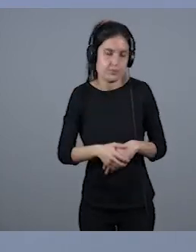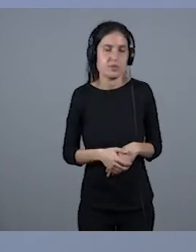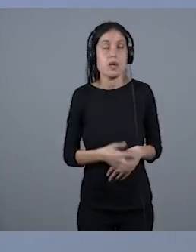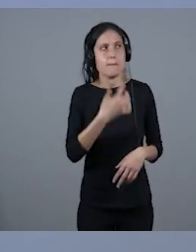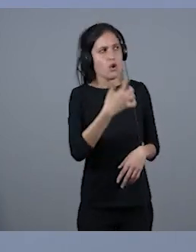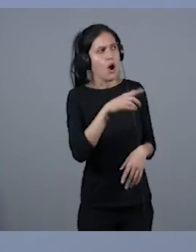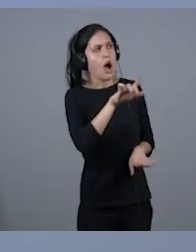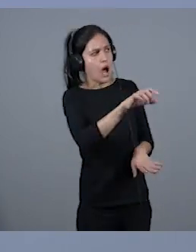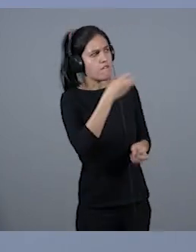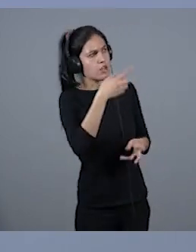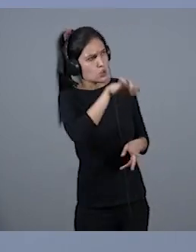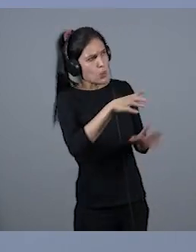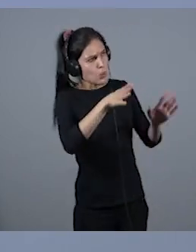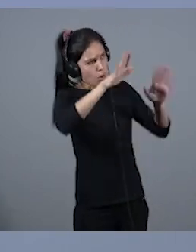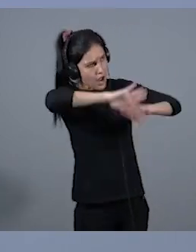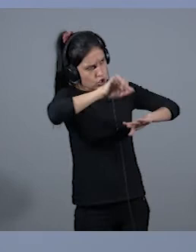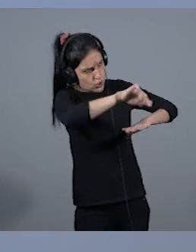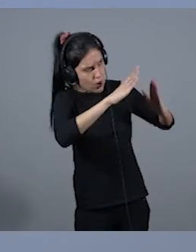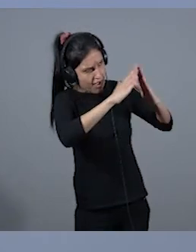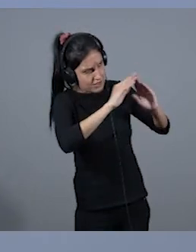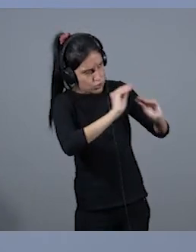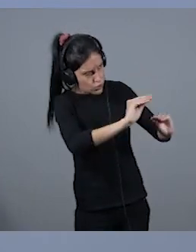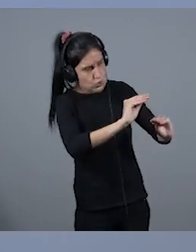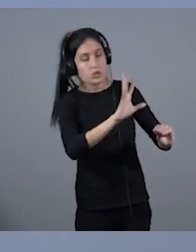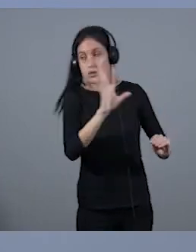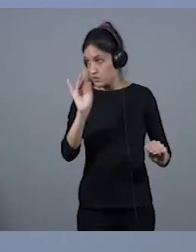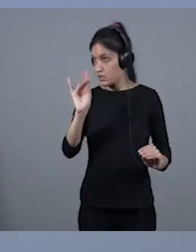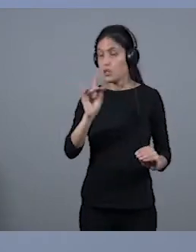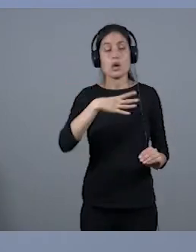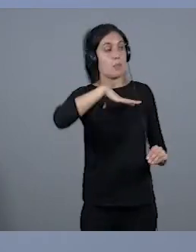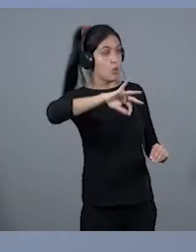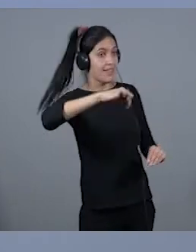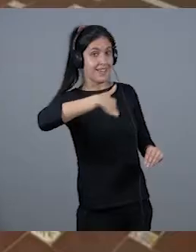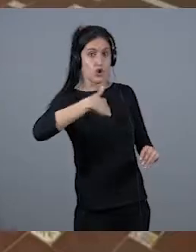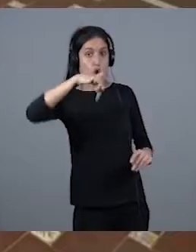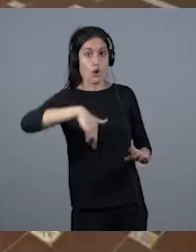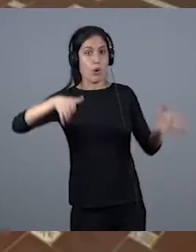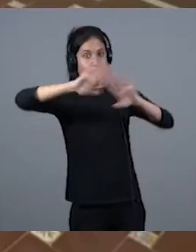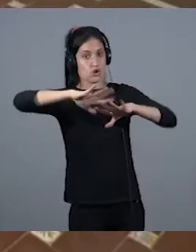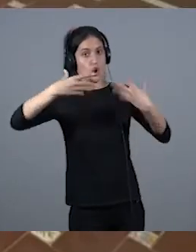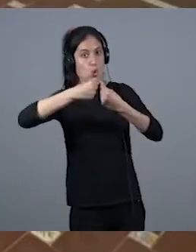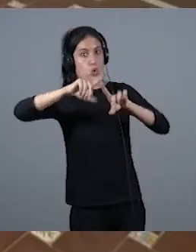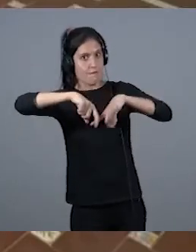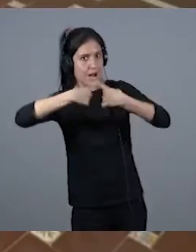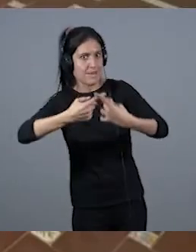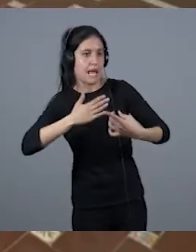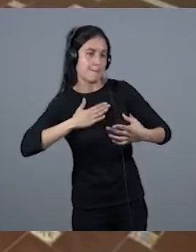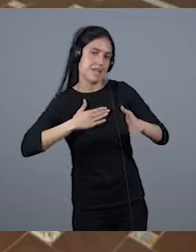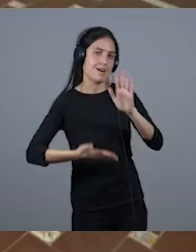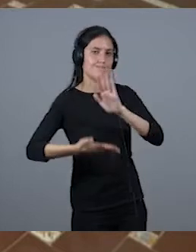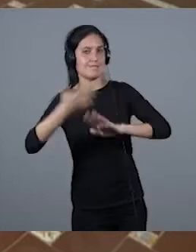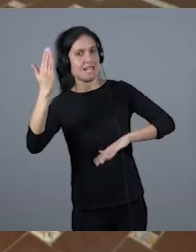esta noche tú estás en tu casa. Digo, sí, yo voy a estar en mi casa. Pues a lo mejor yo esta noche salgo con mi familia. Digo, ah, pues bueno, yo no sabía lo que significaba.